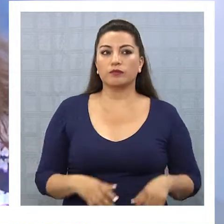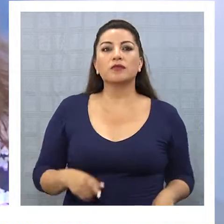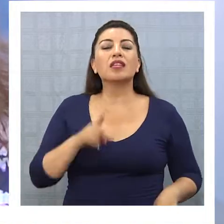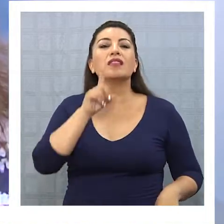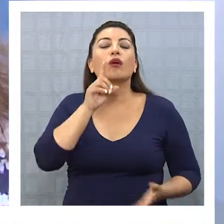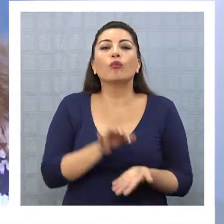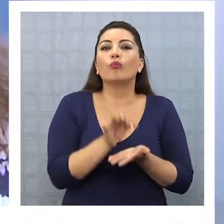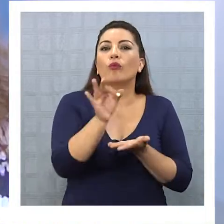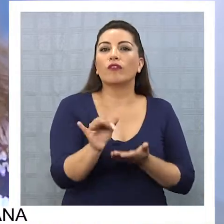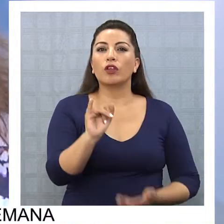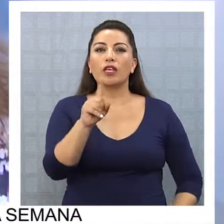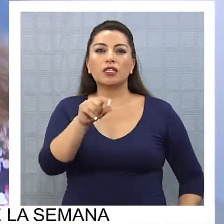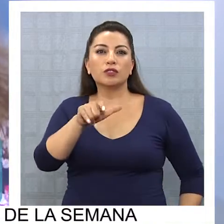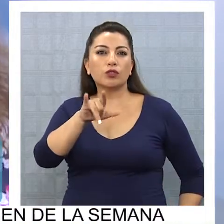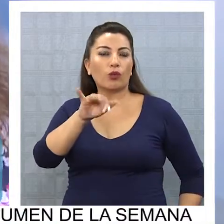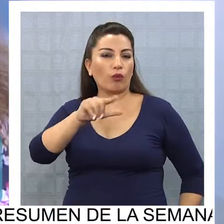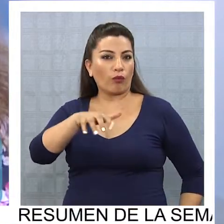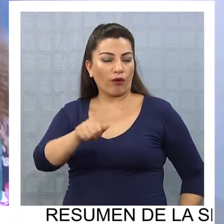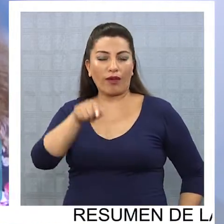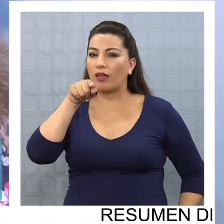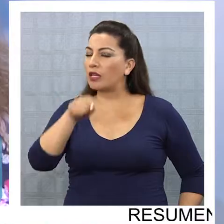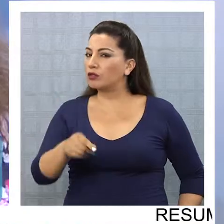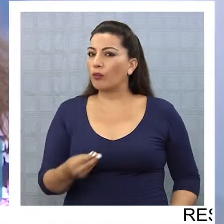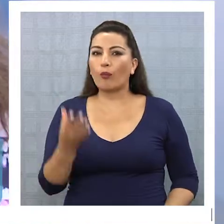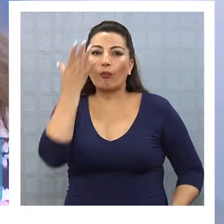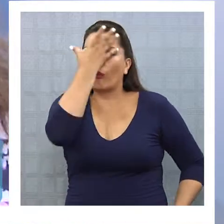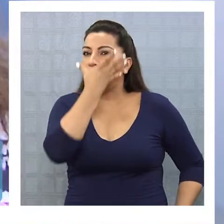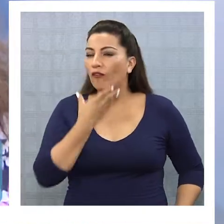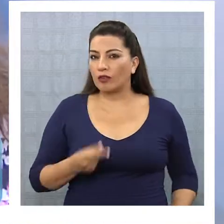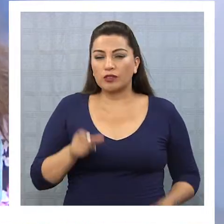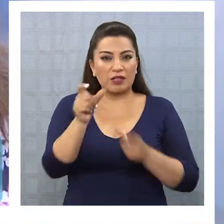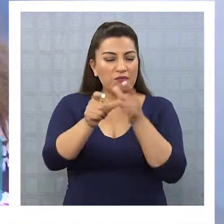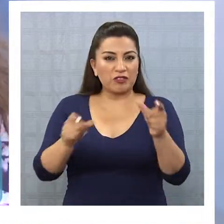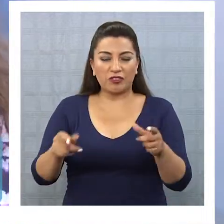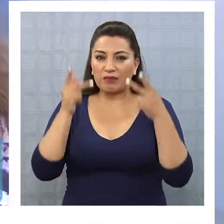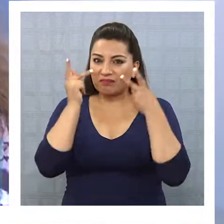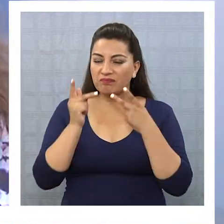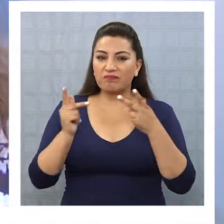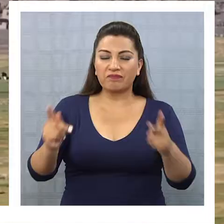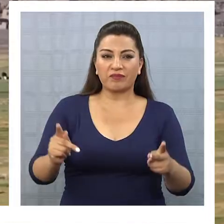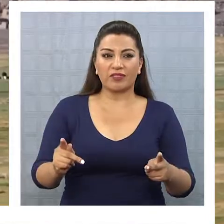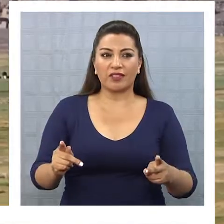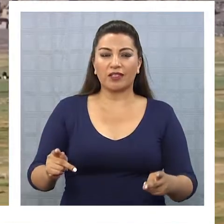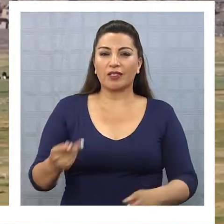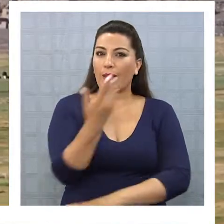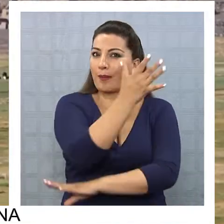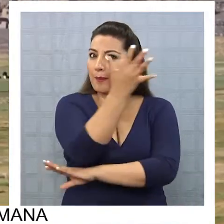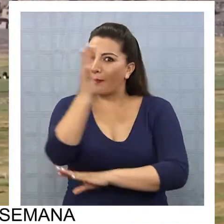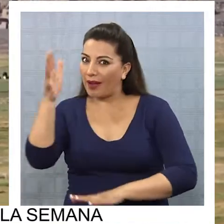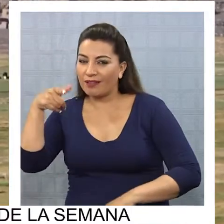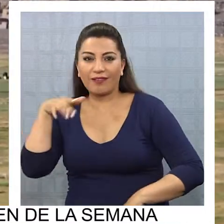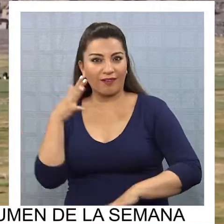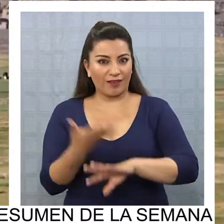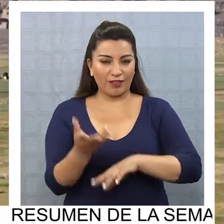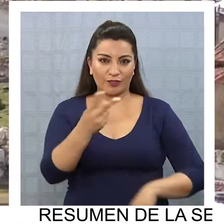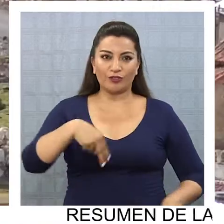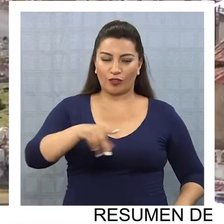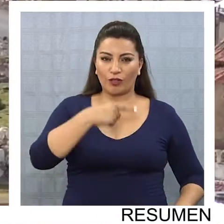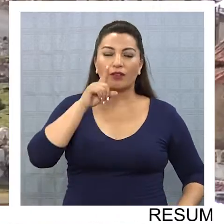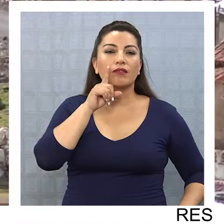Isluga, es una aventura, aventura total. Es muy hermoso para que vean nuestros parques nacionales que tenemos también acá.